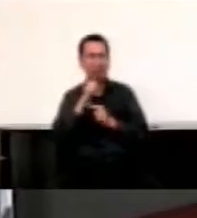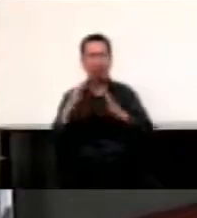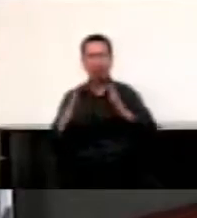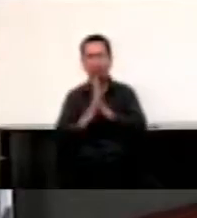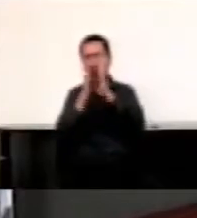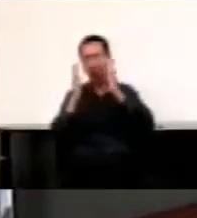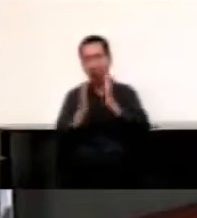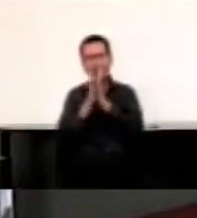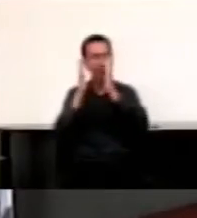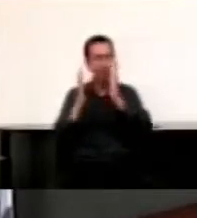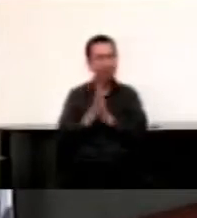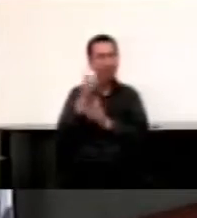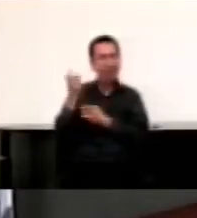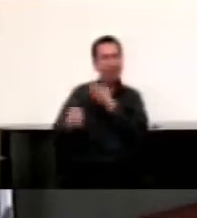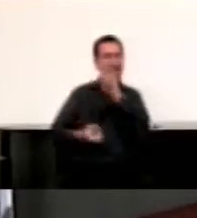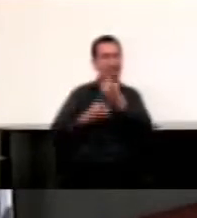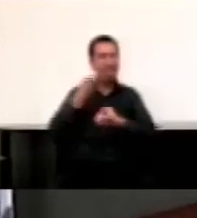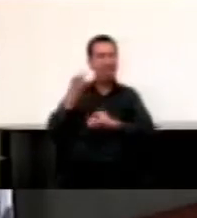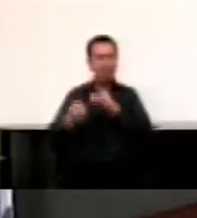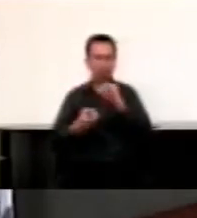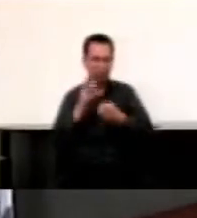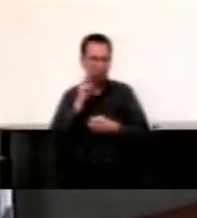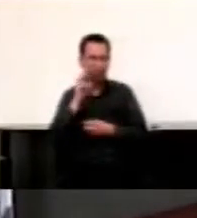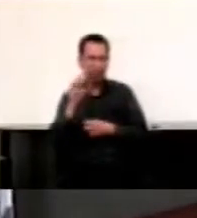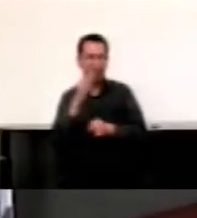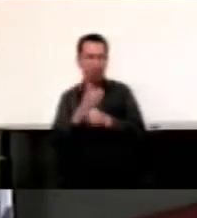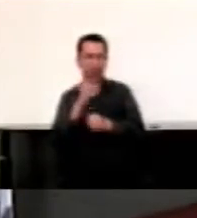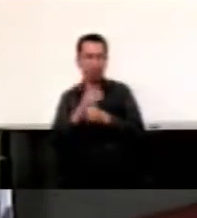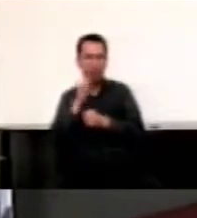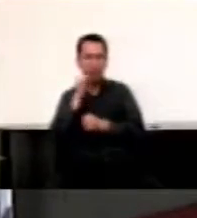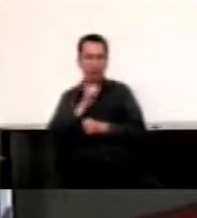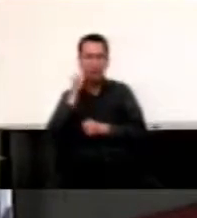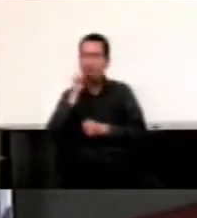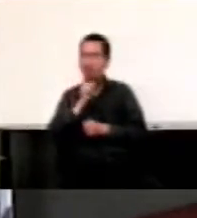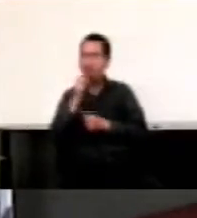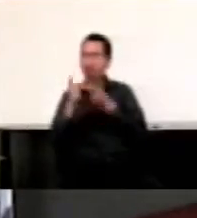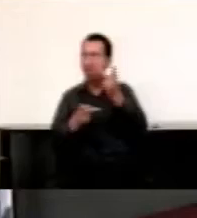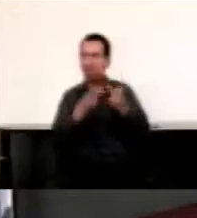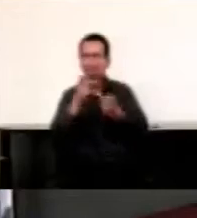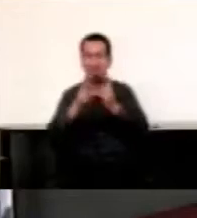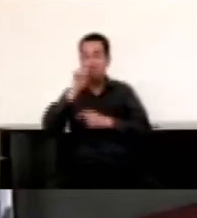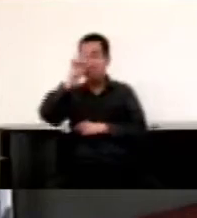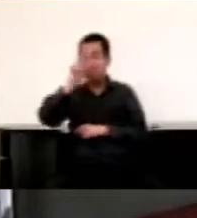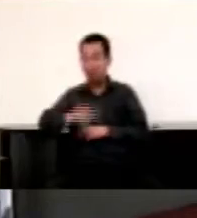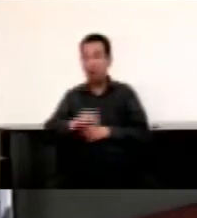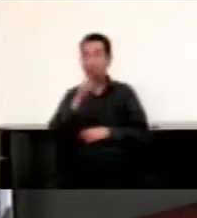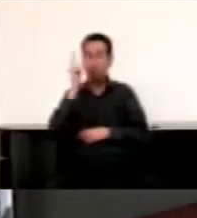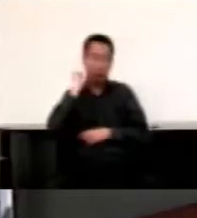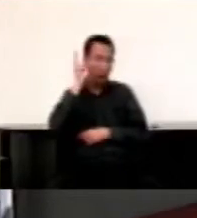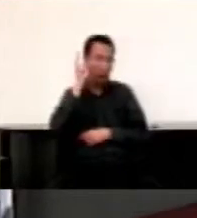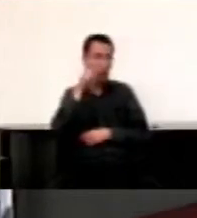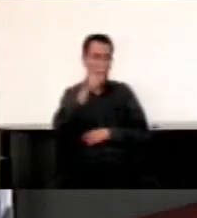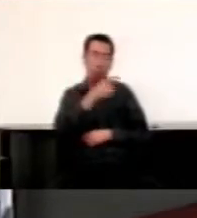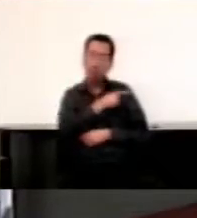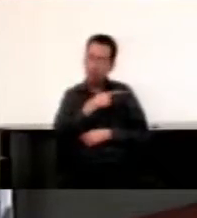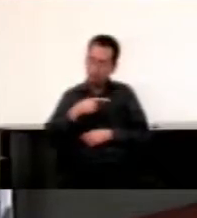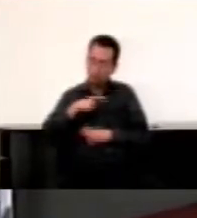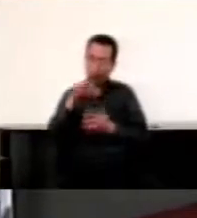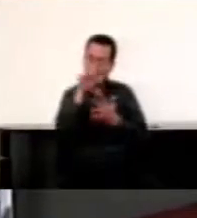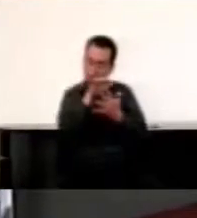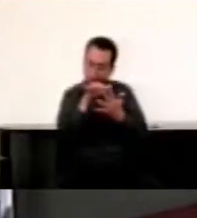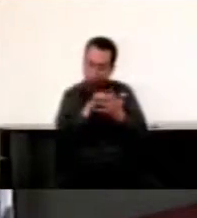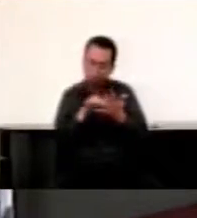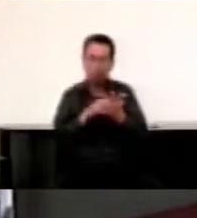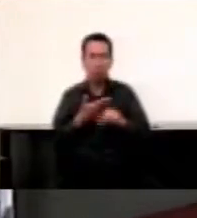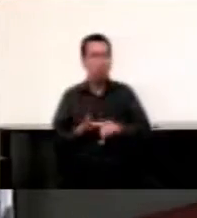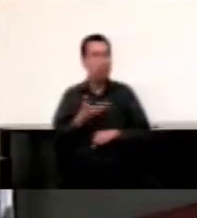electoral. La verdad es que es un libro de consulta de verdad obligada. Aquí me